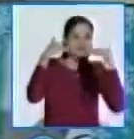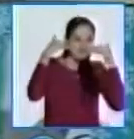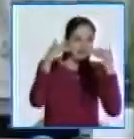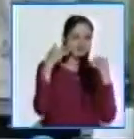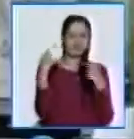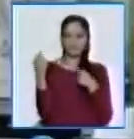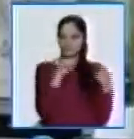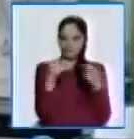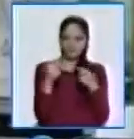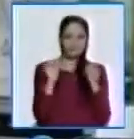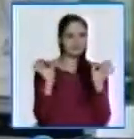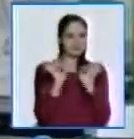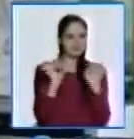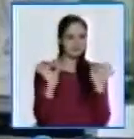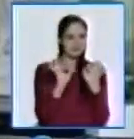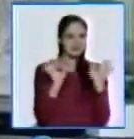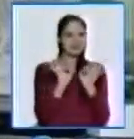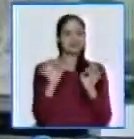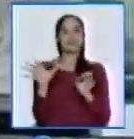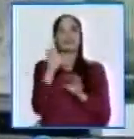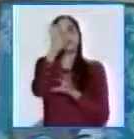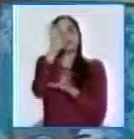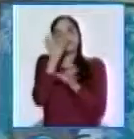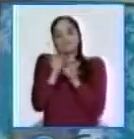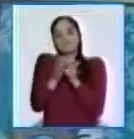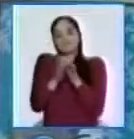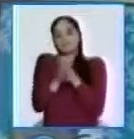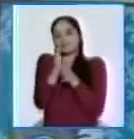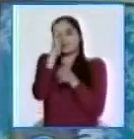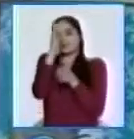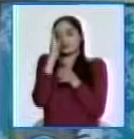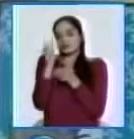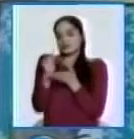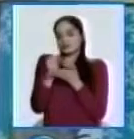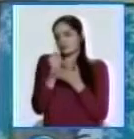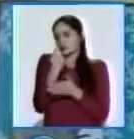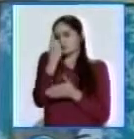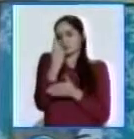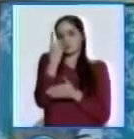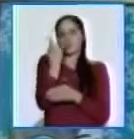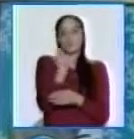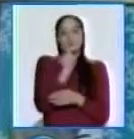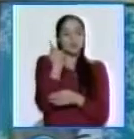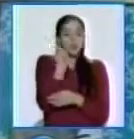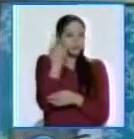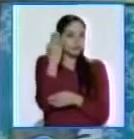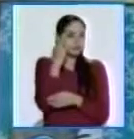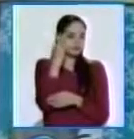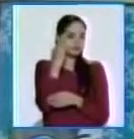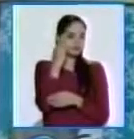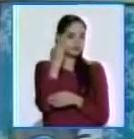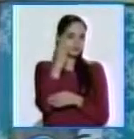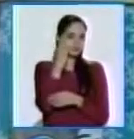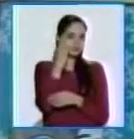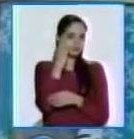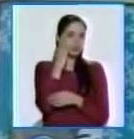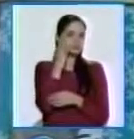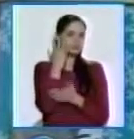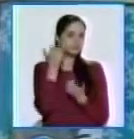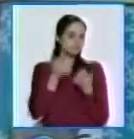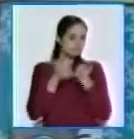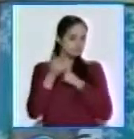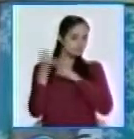nadie peleaba. Y ponen toda su fe en Dios. Dios es el único que sabe qué